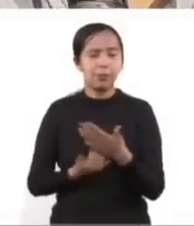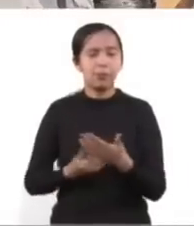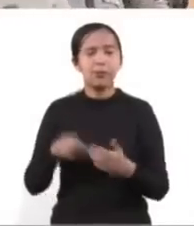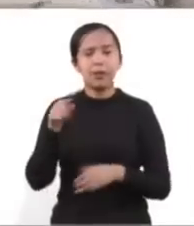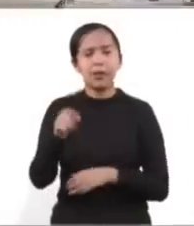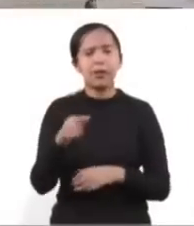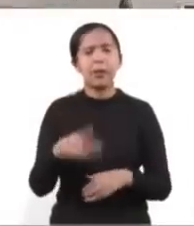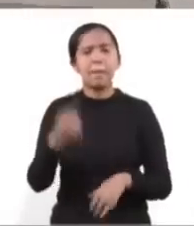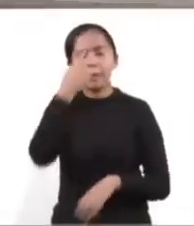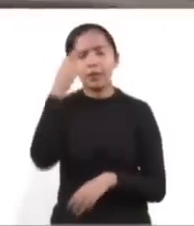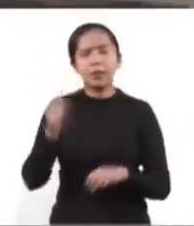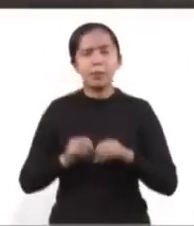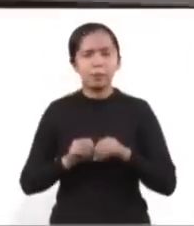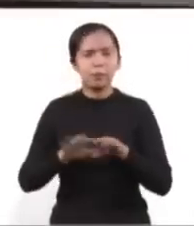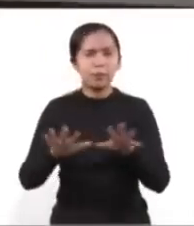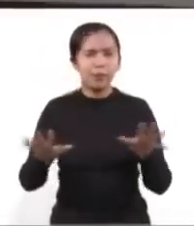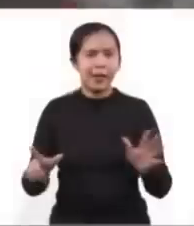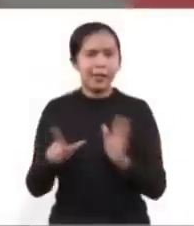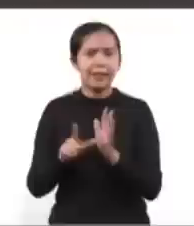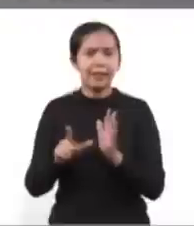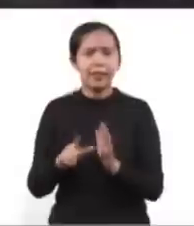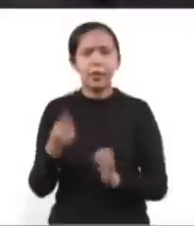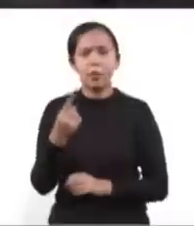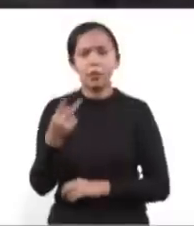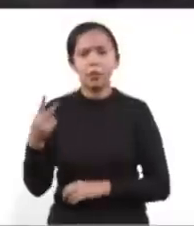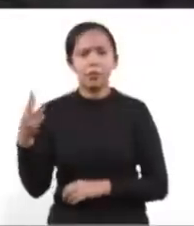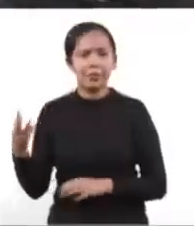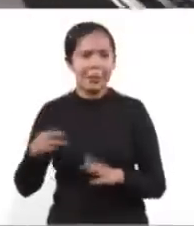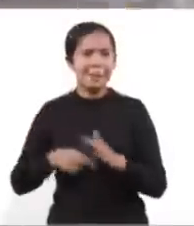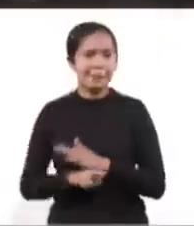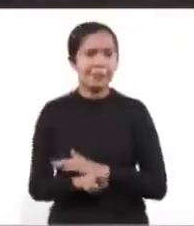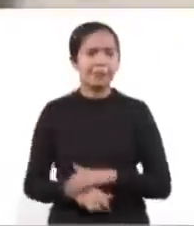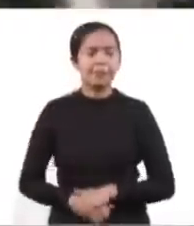sistema de suministro eléctrico para las líneas 1, 2 y 3.